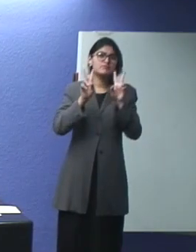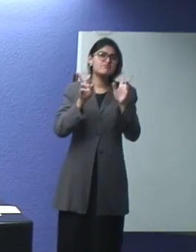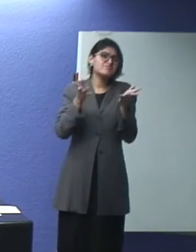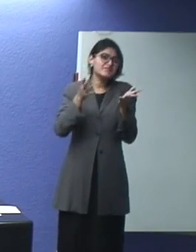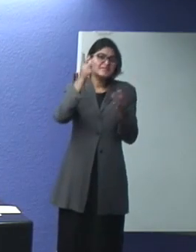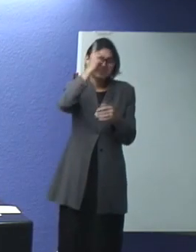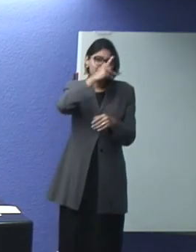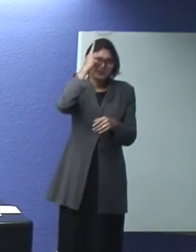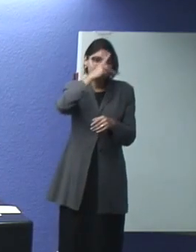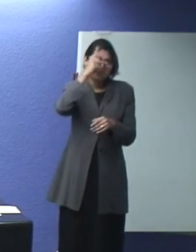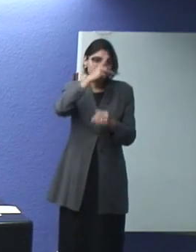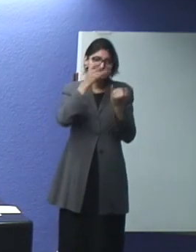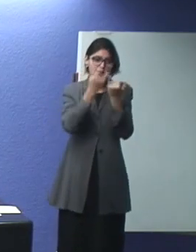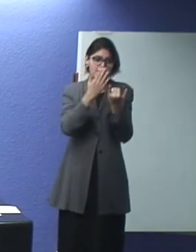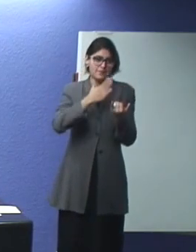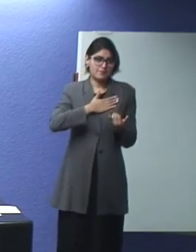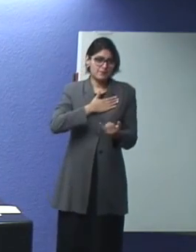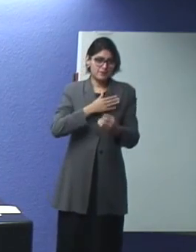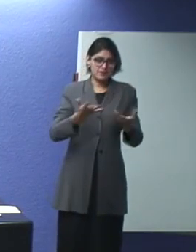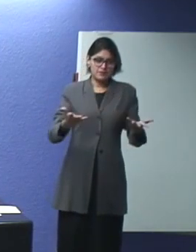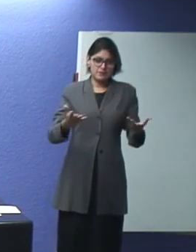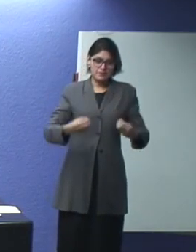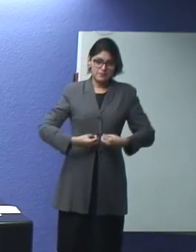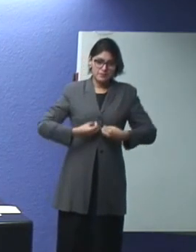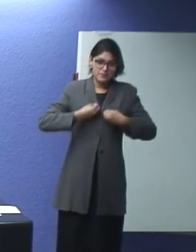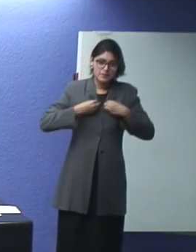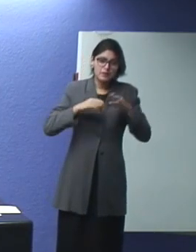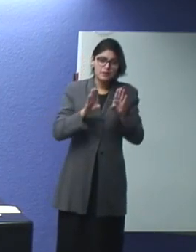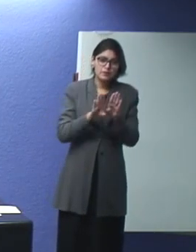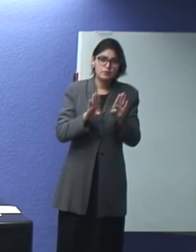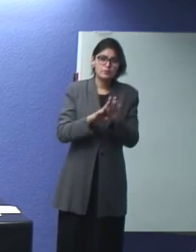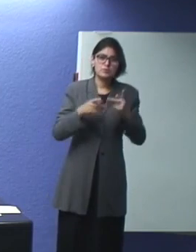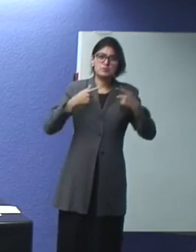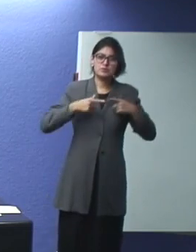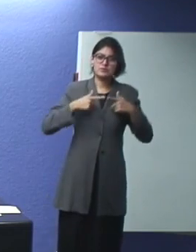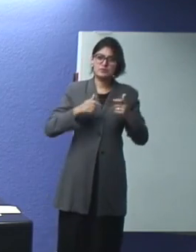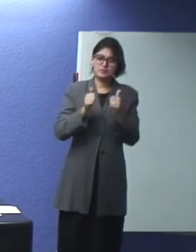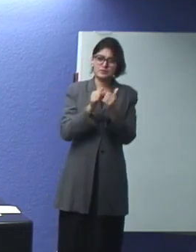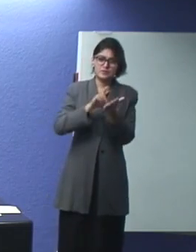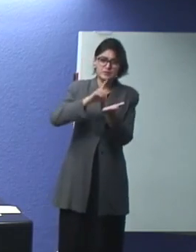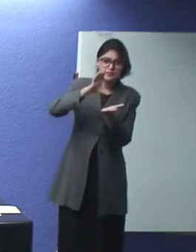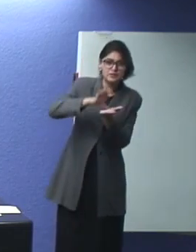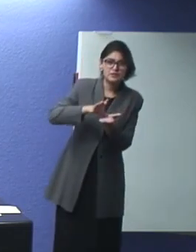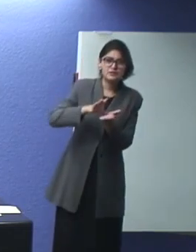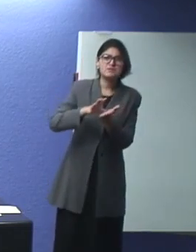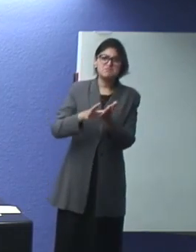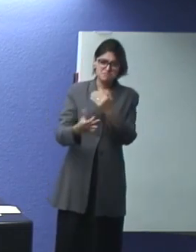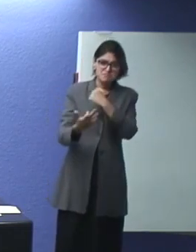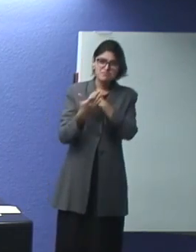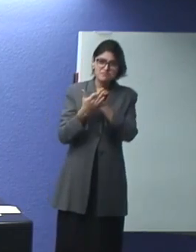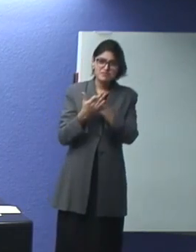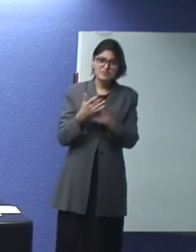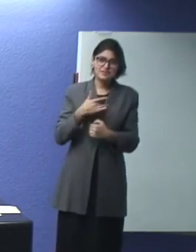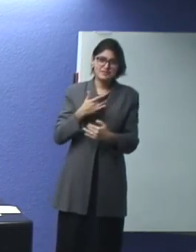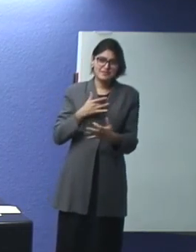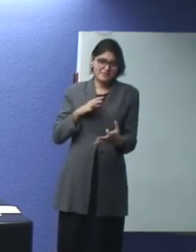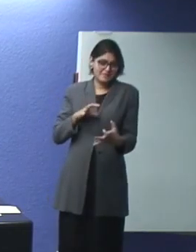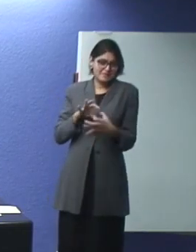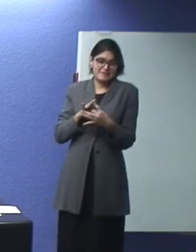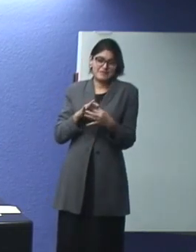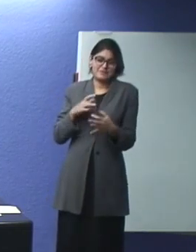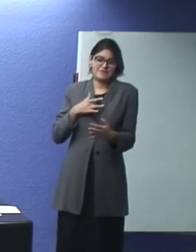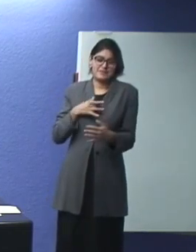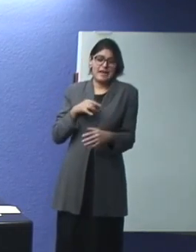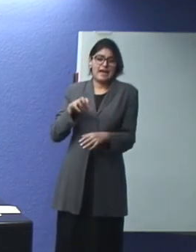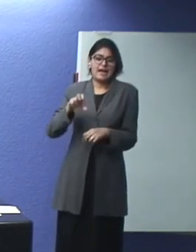mi experiencia de vida como persona con discapacidad también ha sido un factor importante en la manera en que